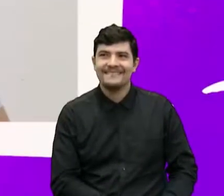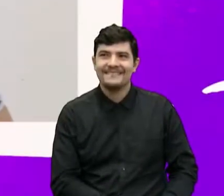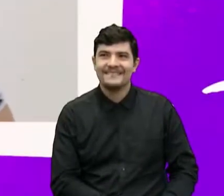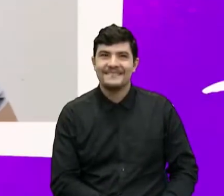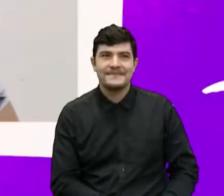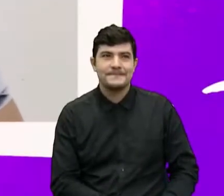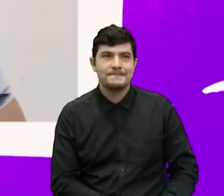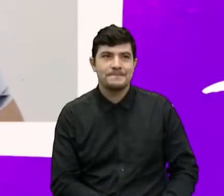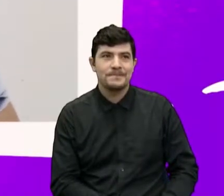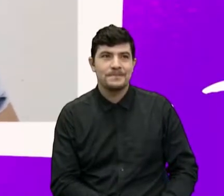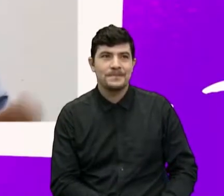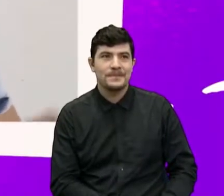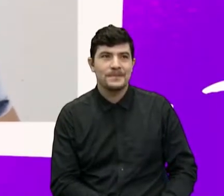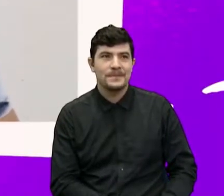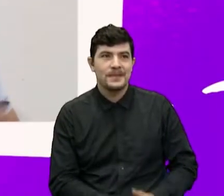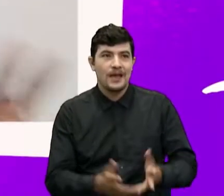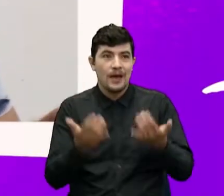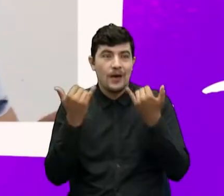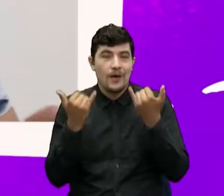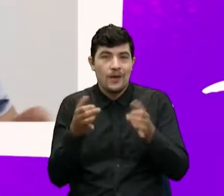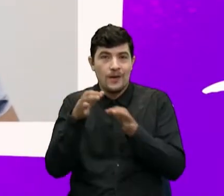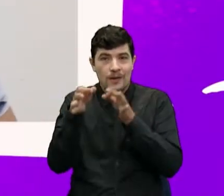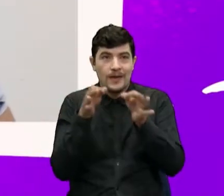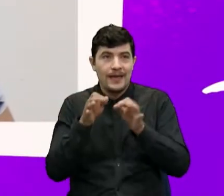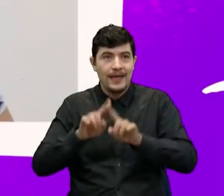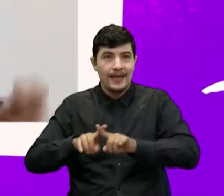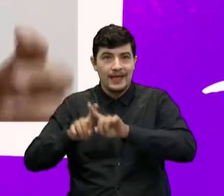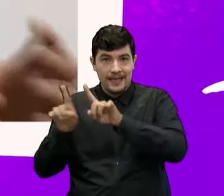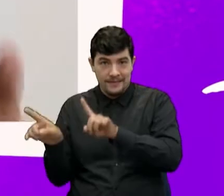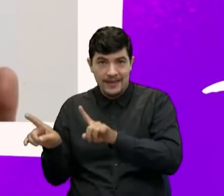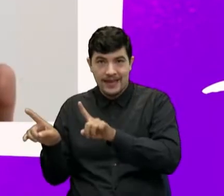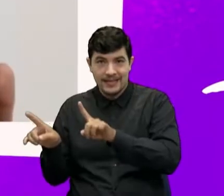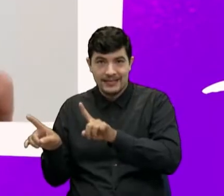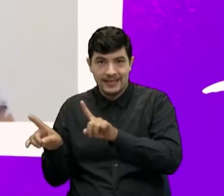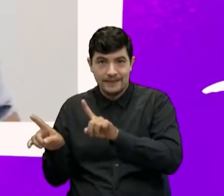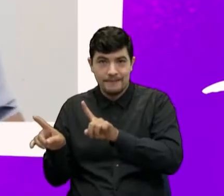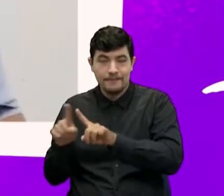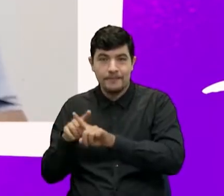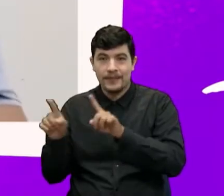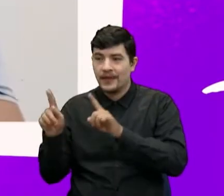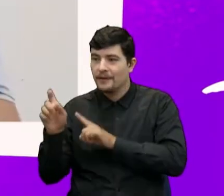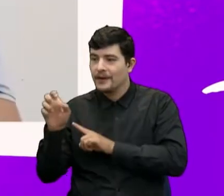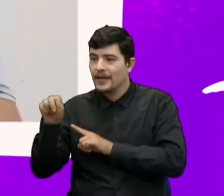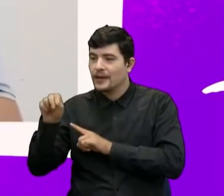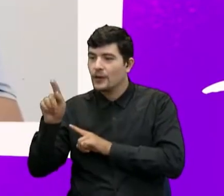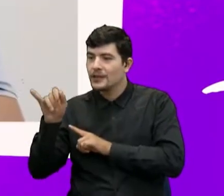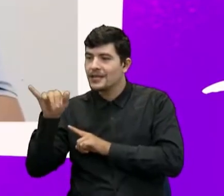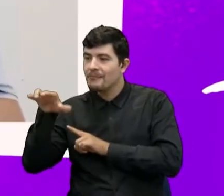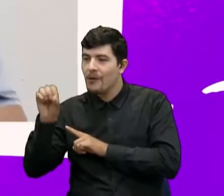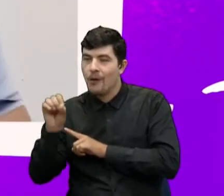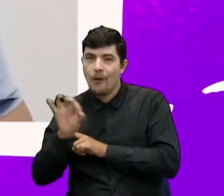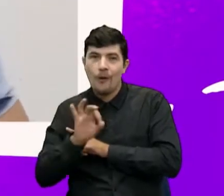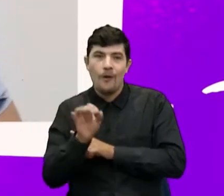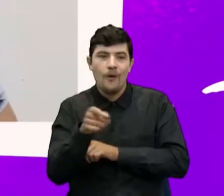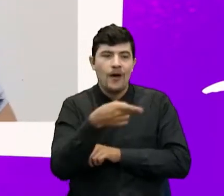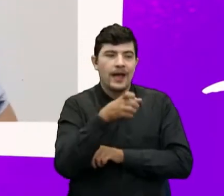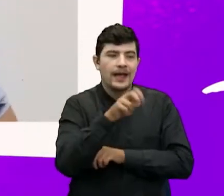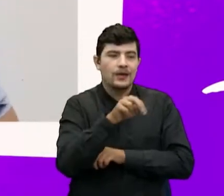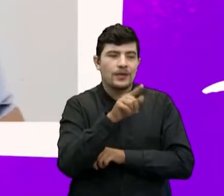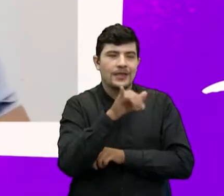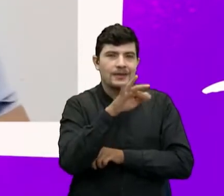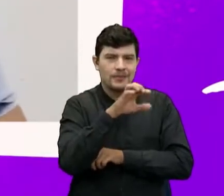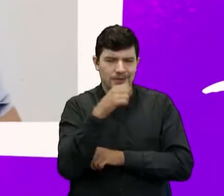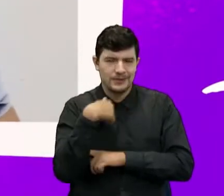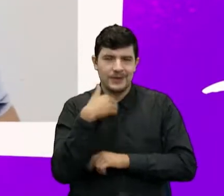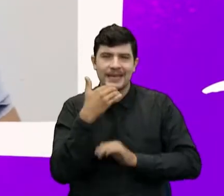Hoy te voy a hablar Acerca de la diferencia Que existe Entre fenotipo Y genotipo Te voy a